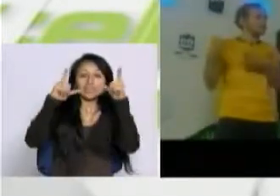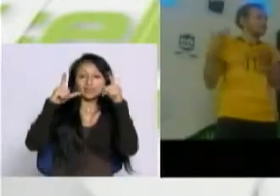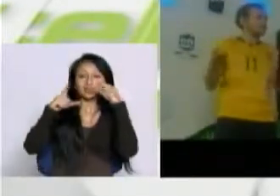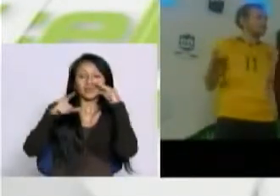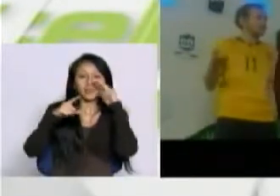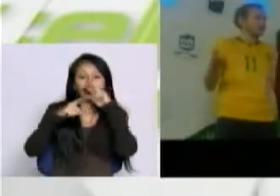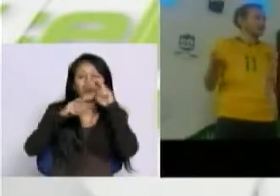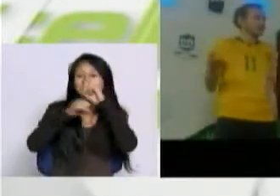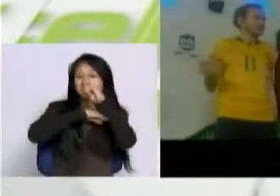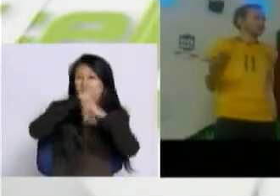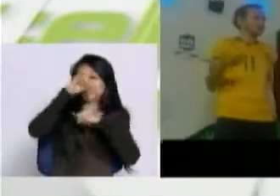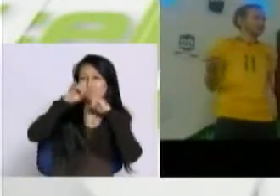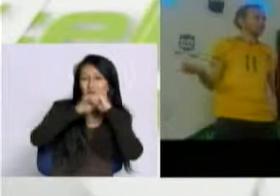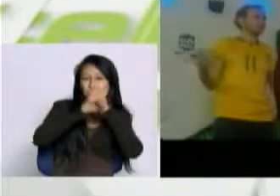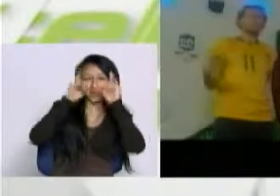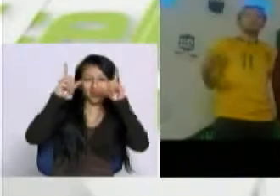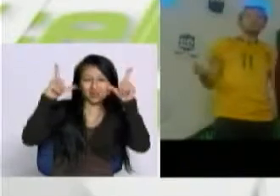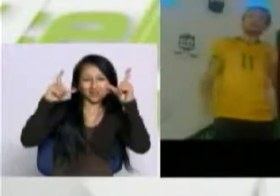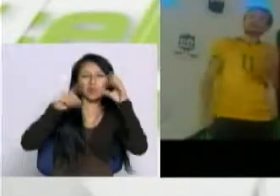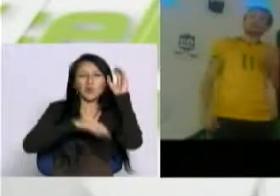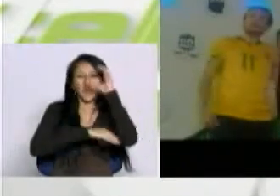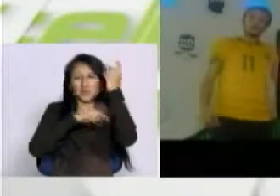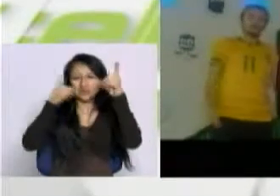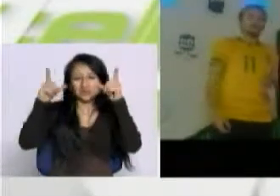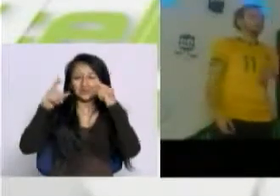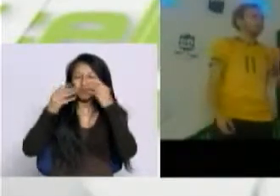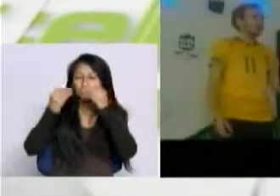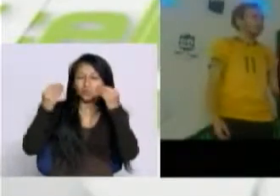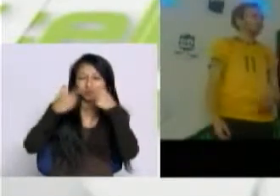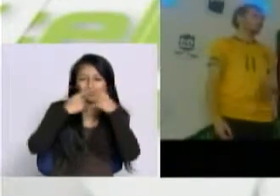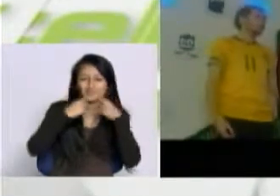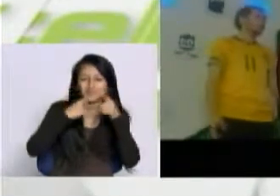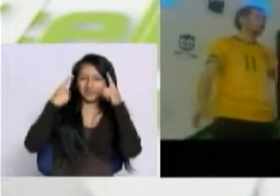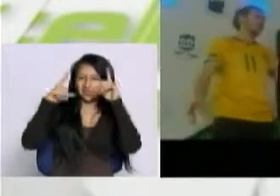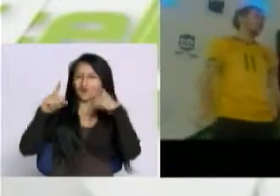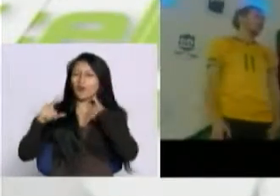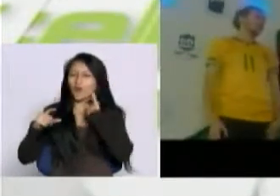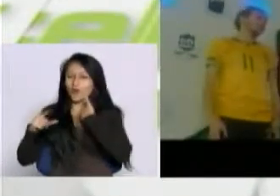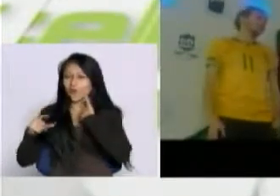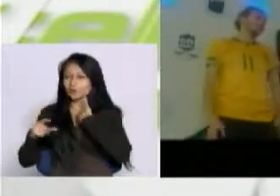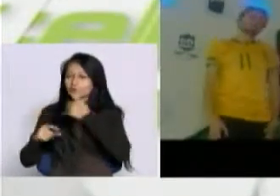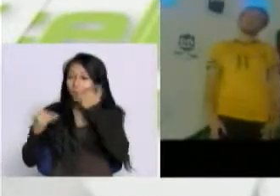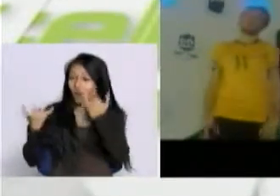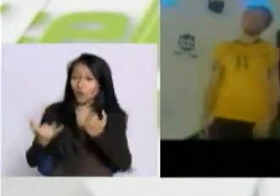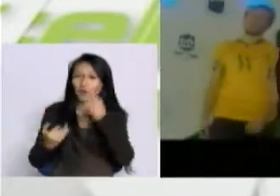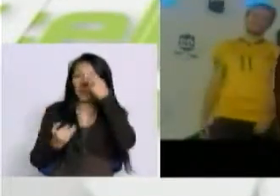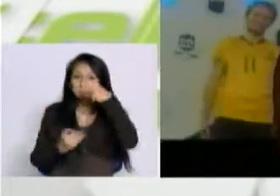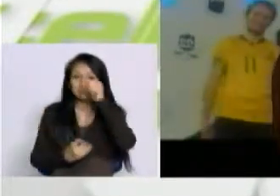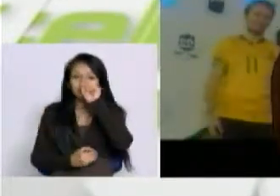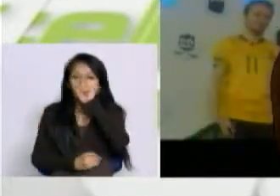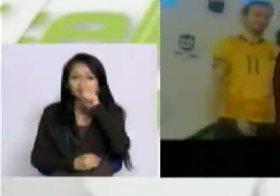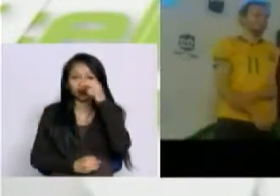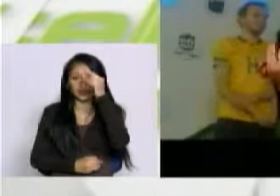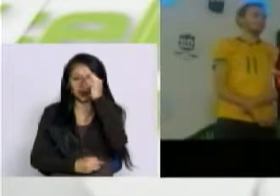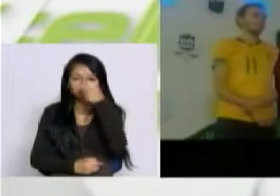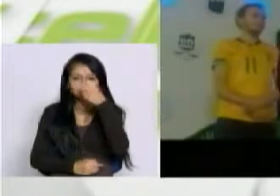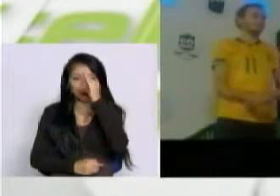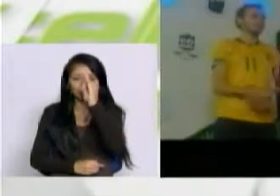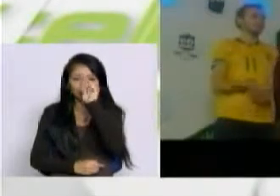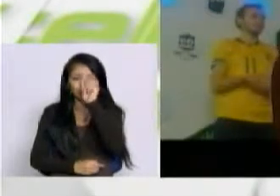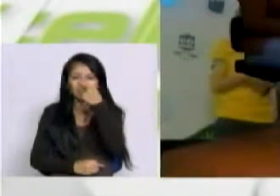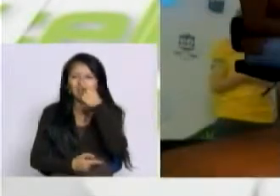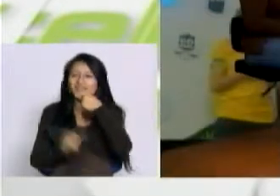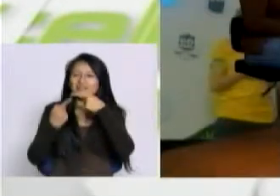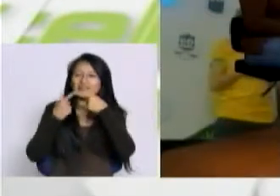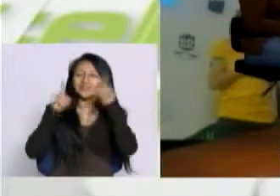canales internacionales, los nacionales, los privados y los públicos. ¿En qué se diferencia hashtag de todos esos programas que nos